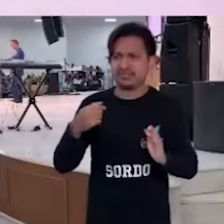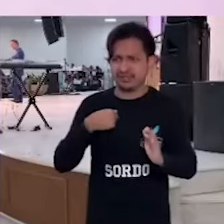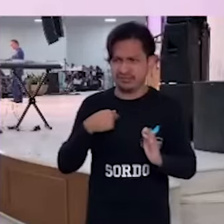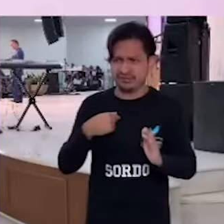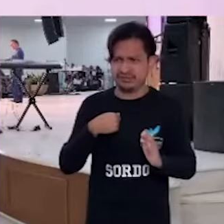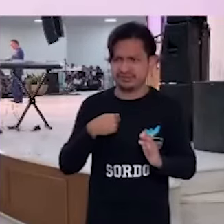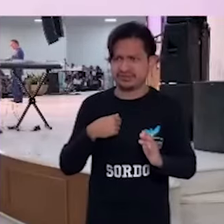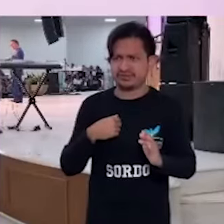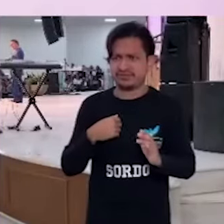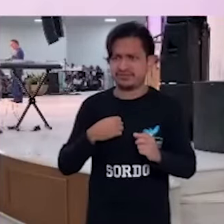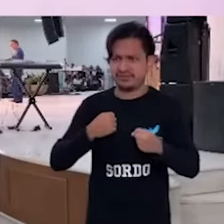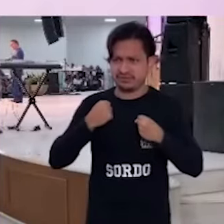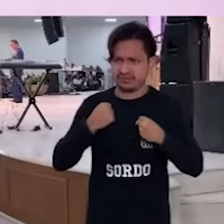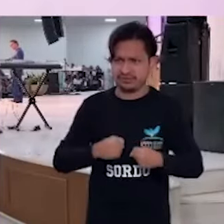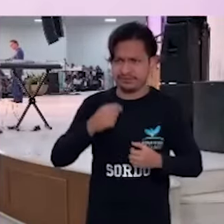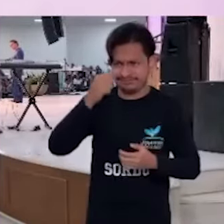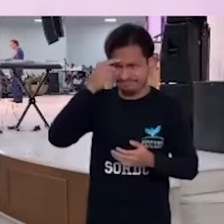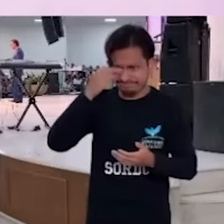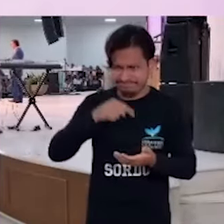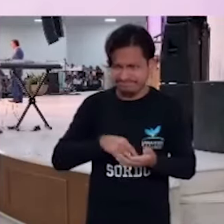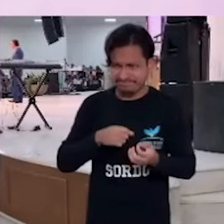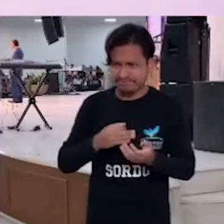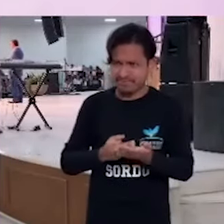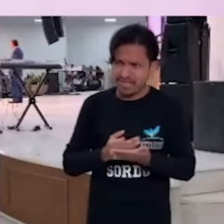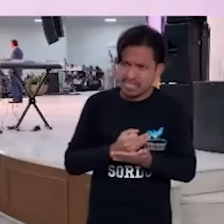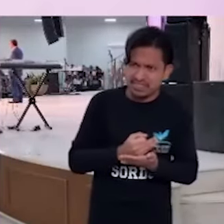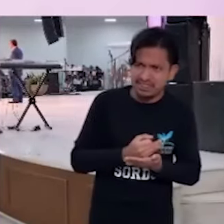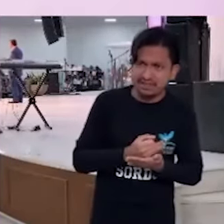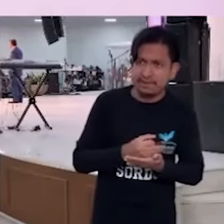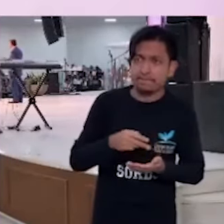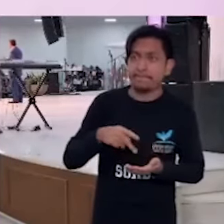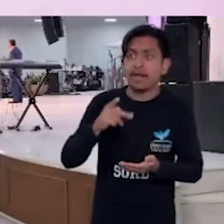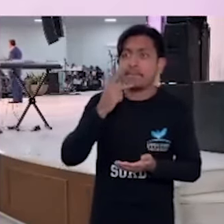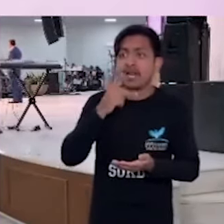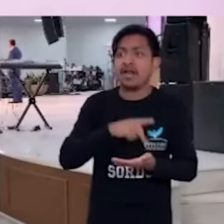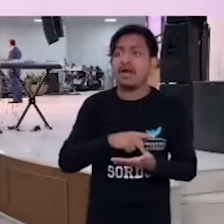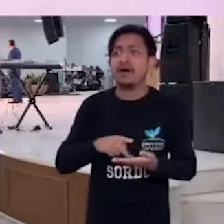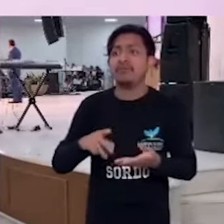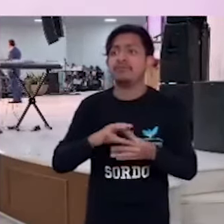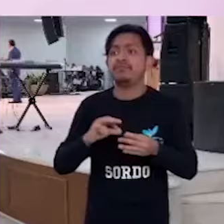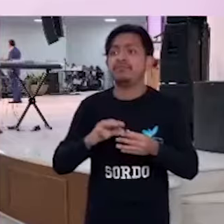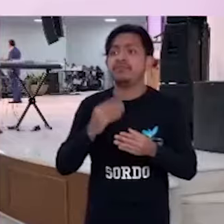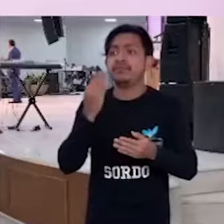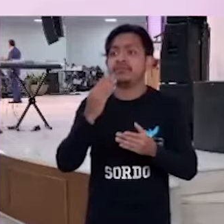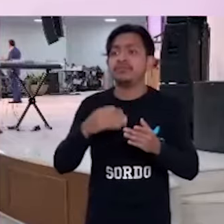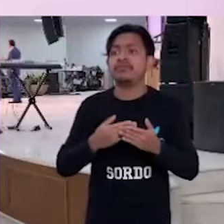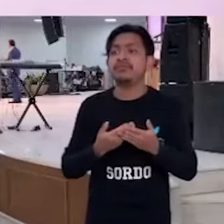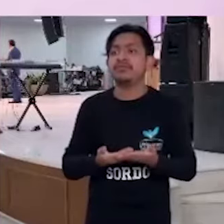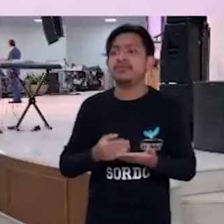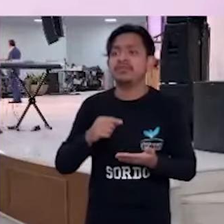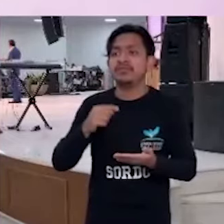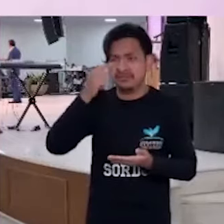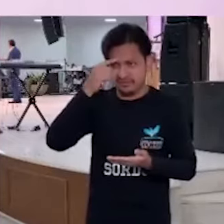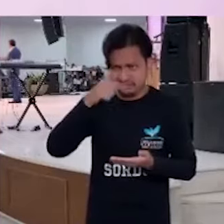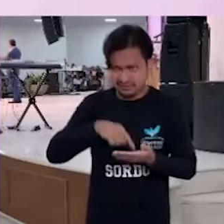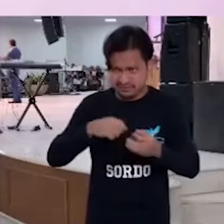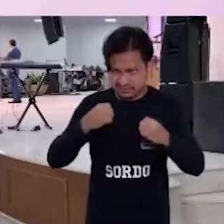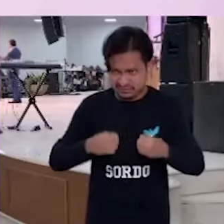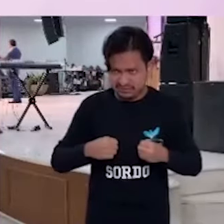dice, ten cuidado, ¿verdad? Tú crees estar firme, pero si crees estar